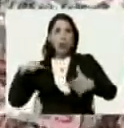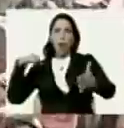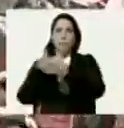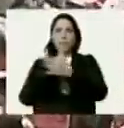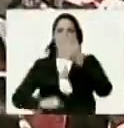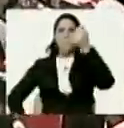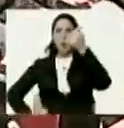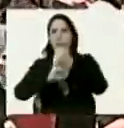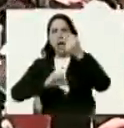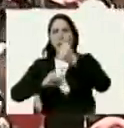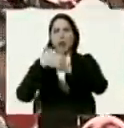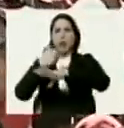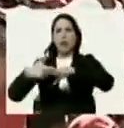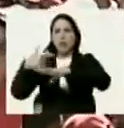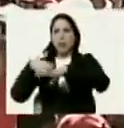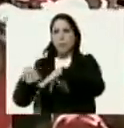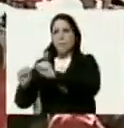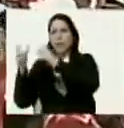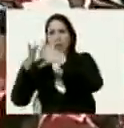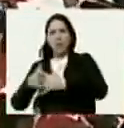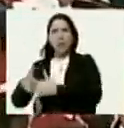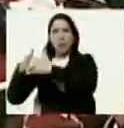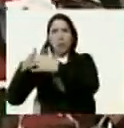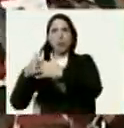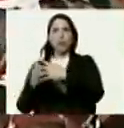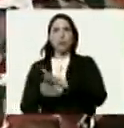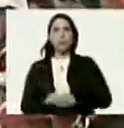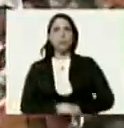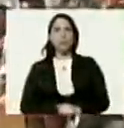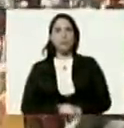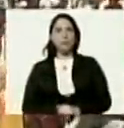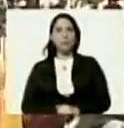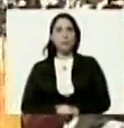gobierno imperialista de Estados Unidos.